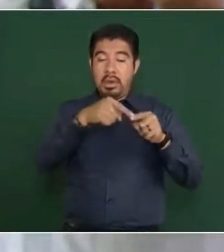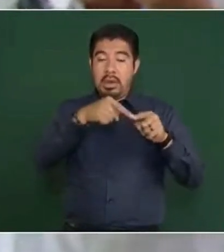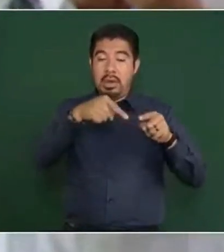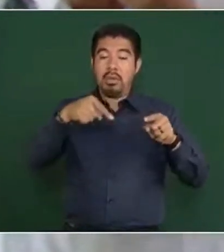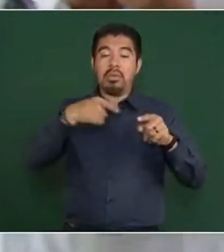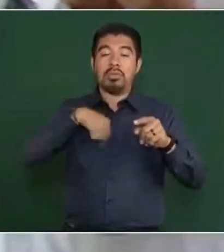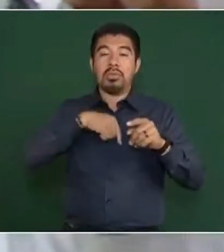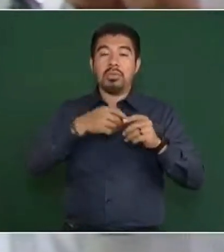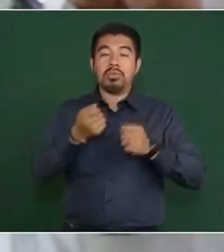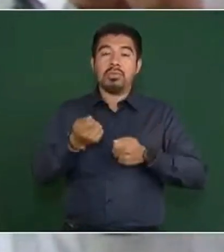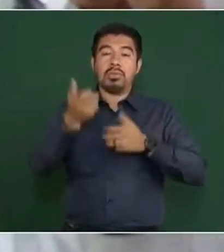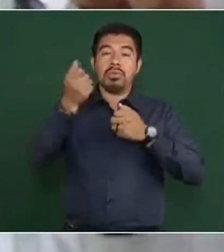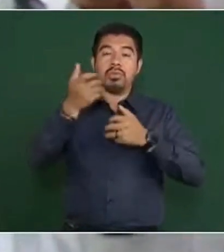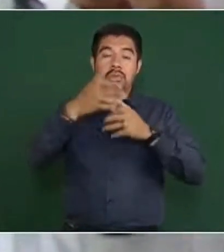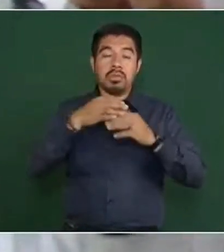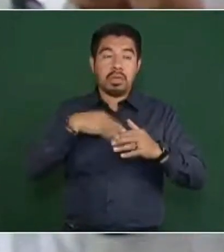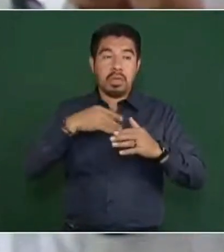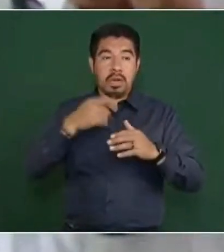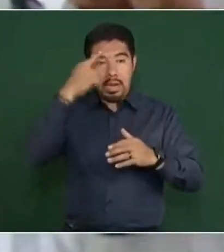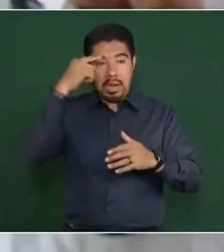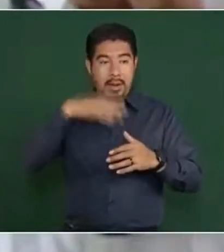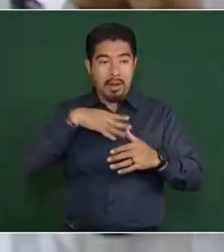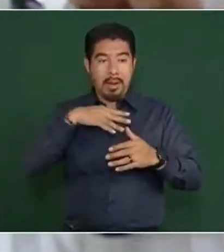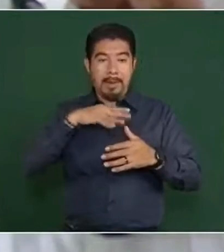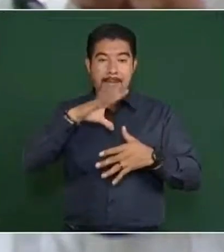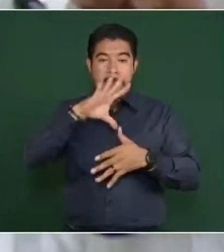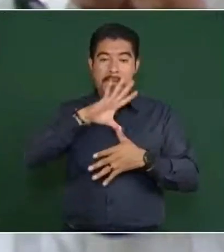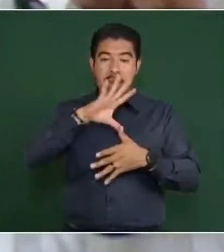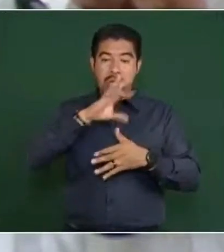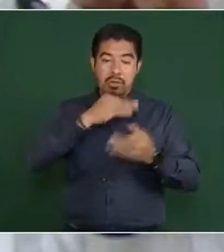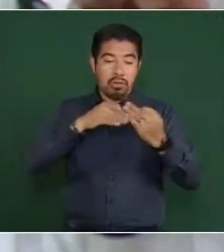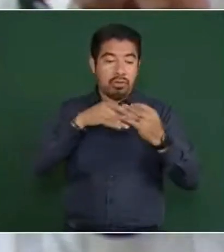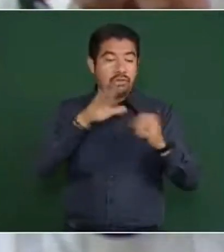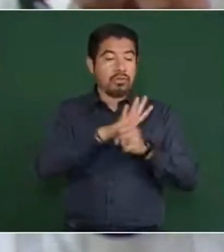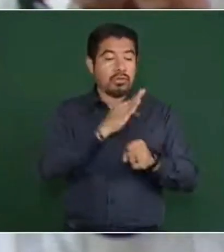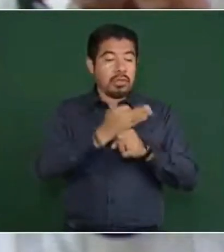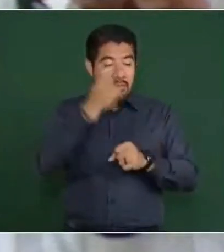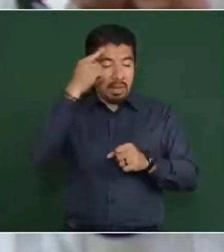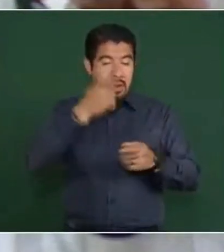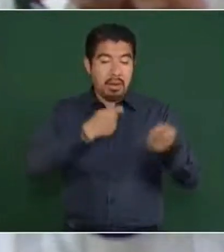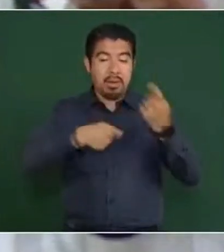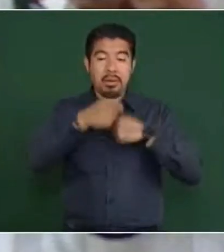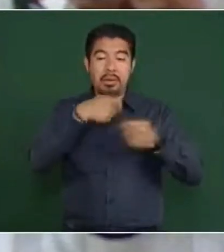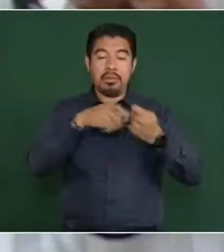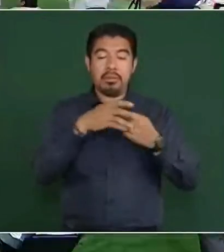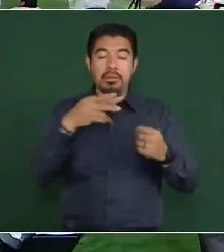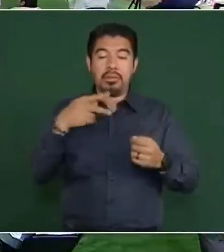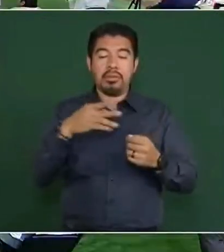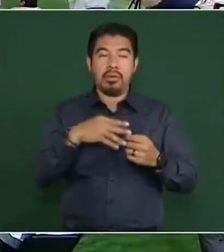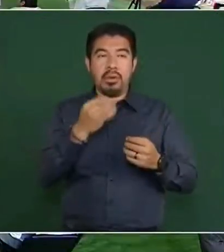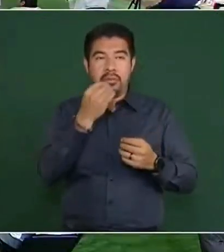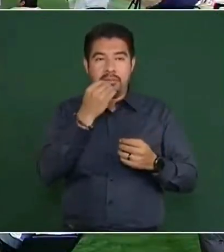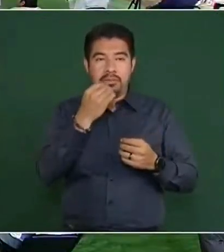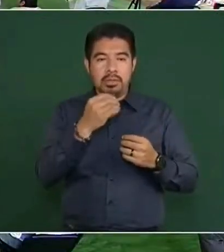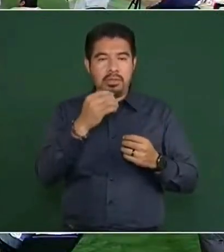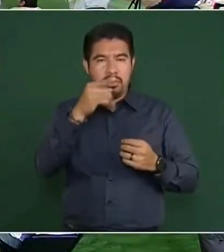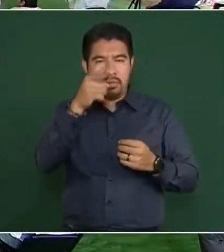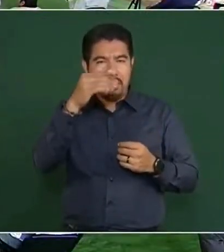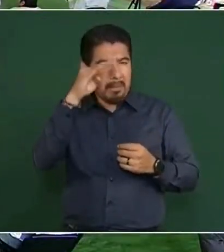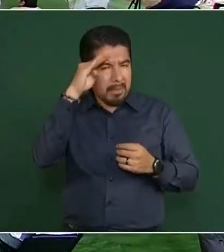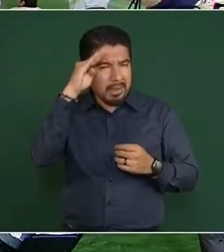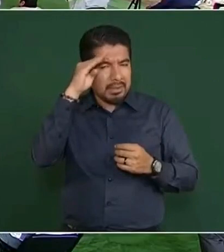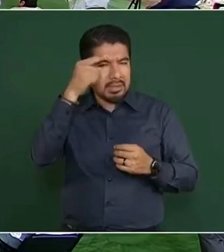importaciones y hacer que América sea autosuficiente alimentariamente. Poniendo en contexto, ¿cree usted que con el programa Sembrando Vida,